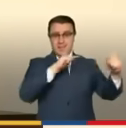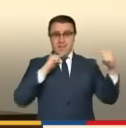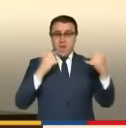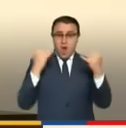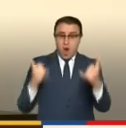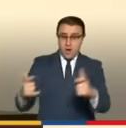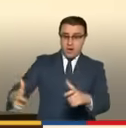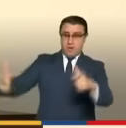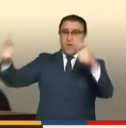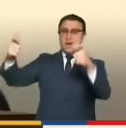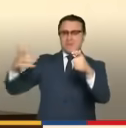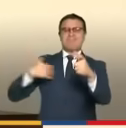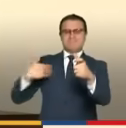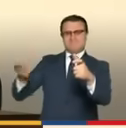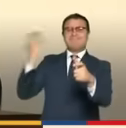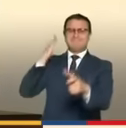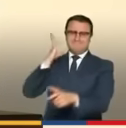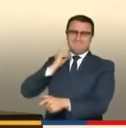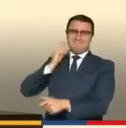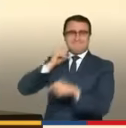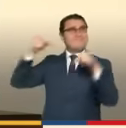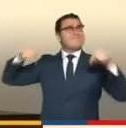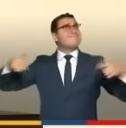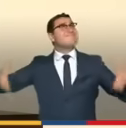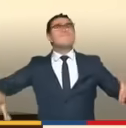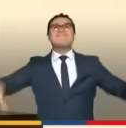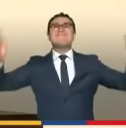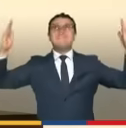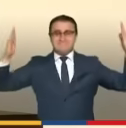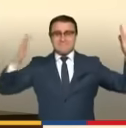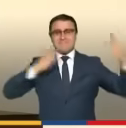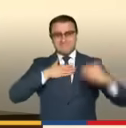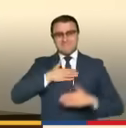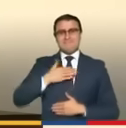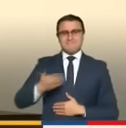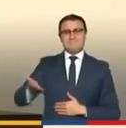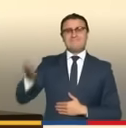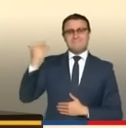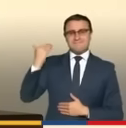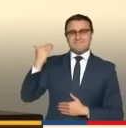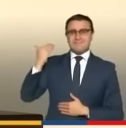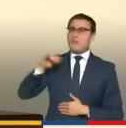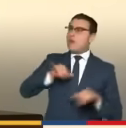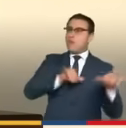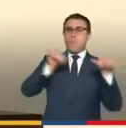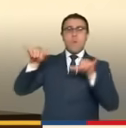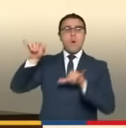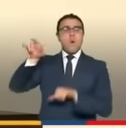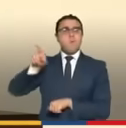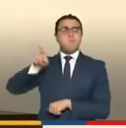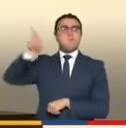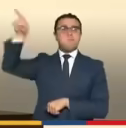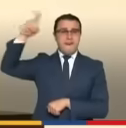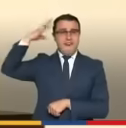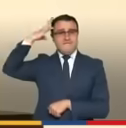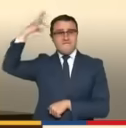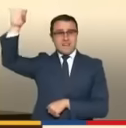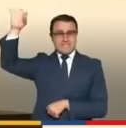que yo tanto conocí aquí en este edificio, como París, la Tour Eiffel, el Arco de